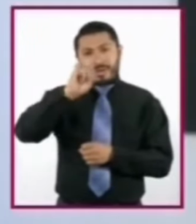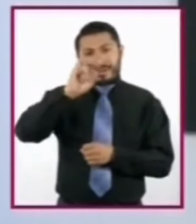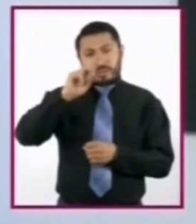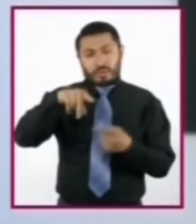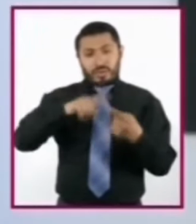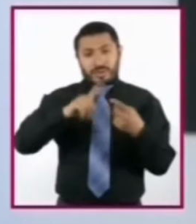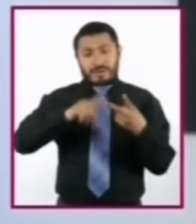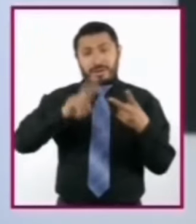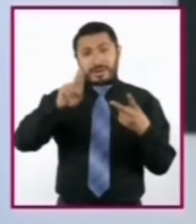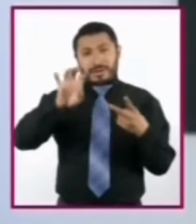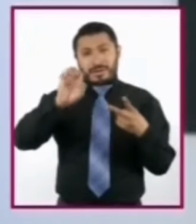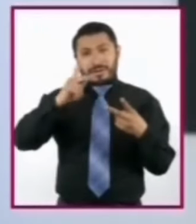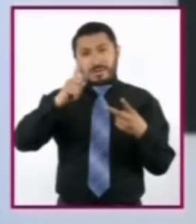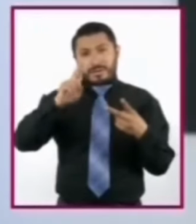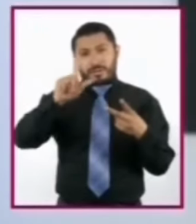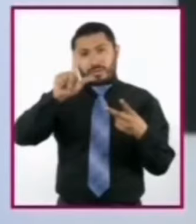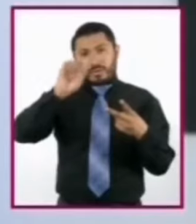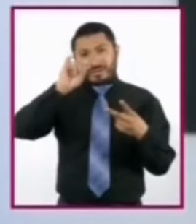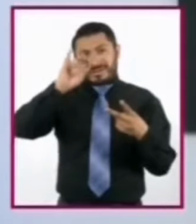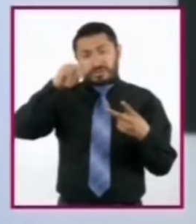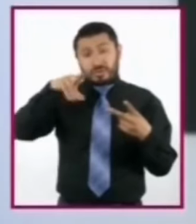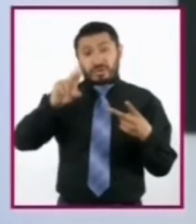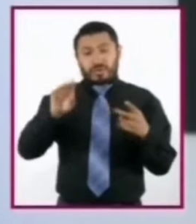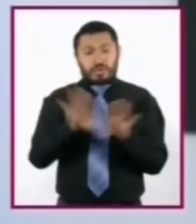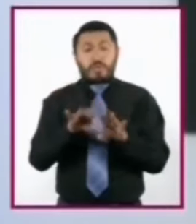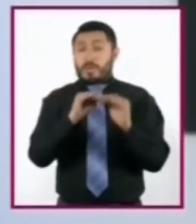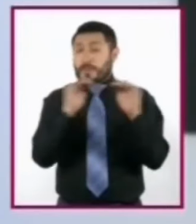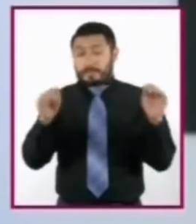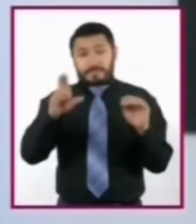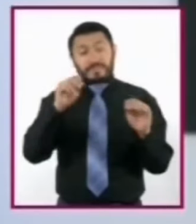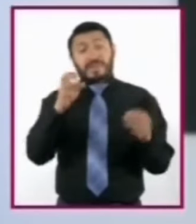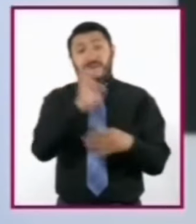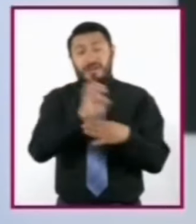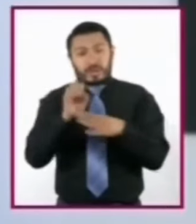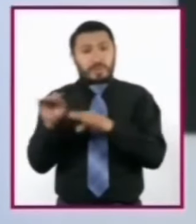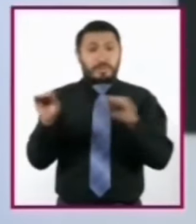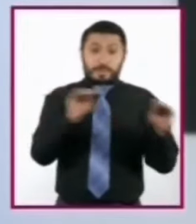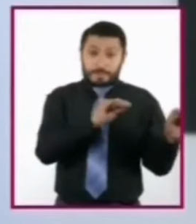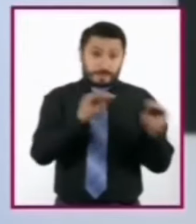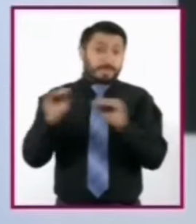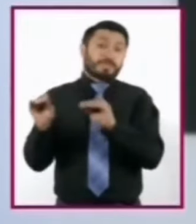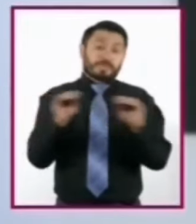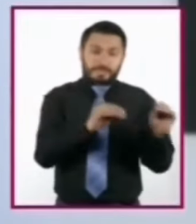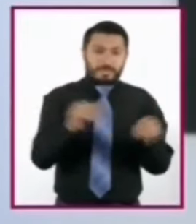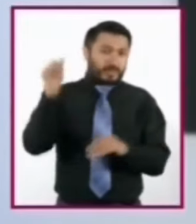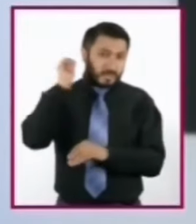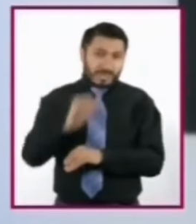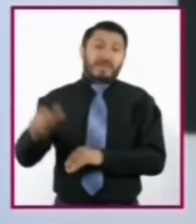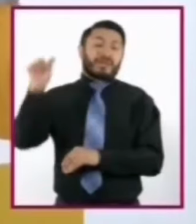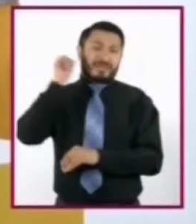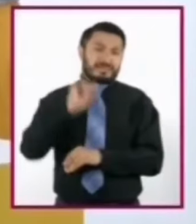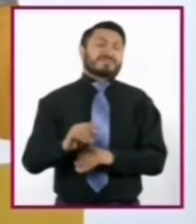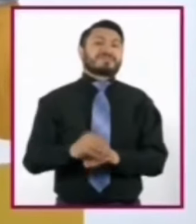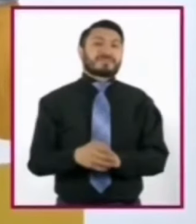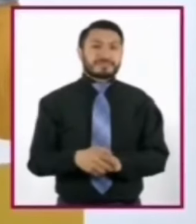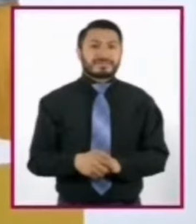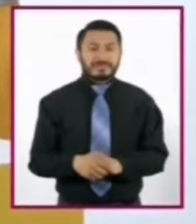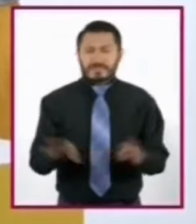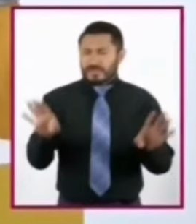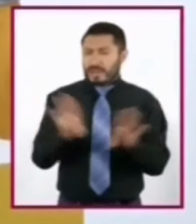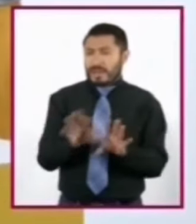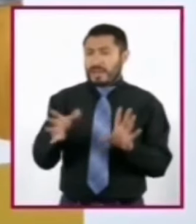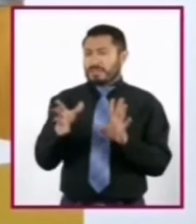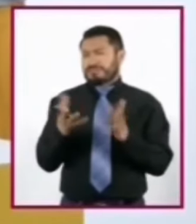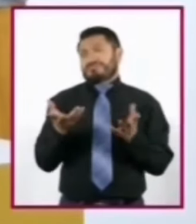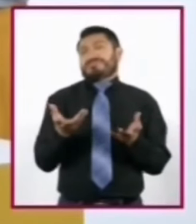equilibradas, las partículas no se encuentran en reposo en sus posiciones. Realmente se están moviendo. ¿Cómo es eso,